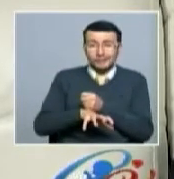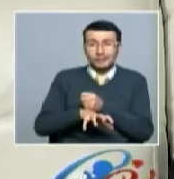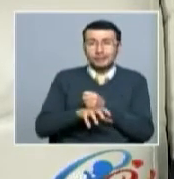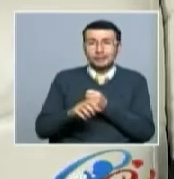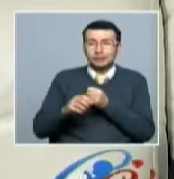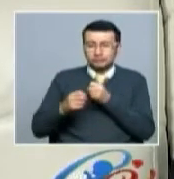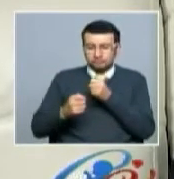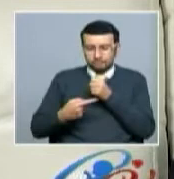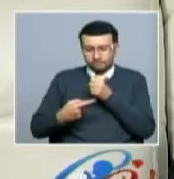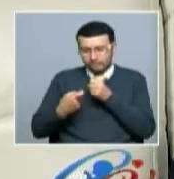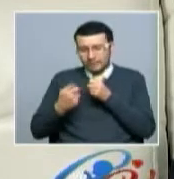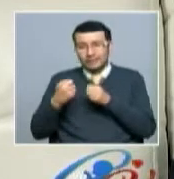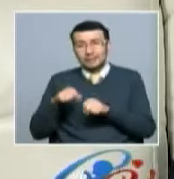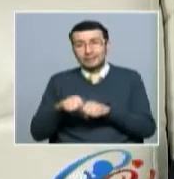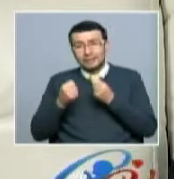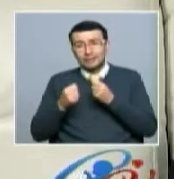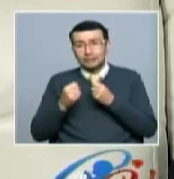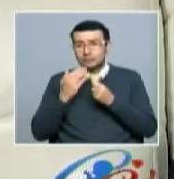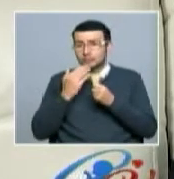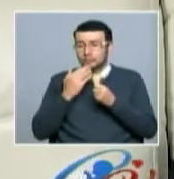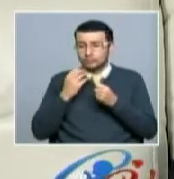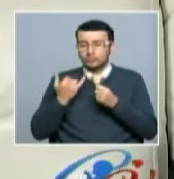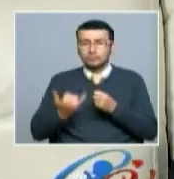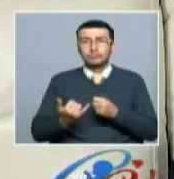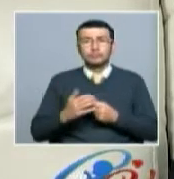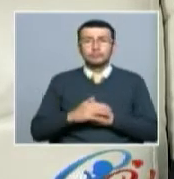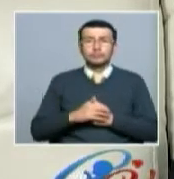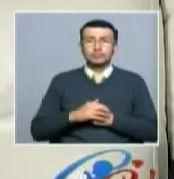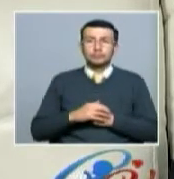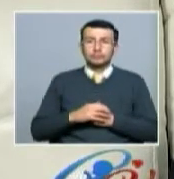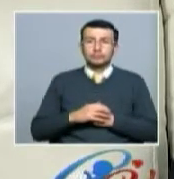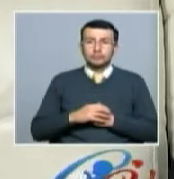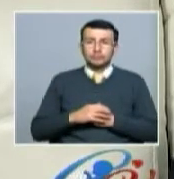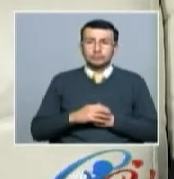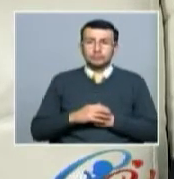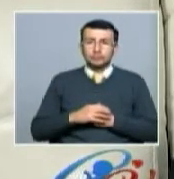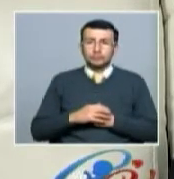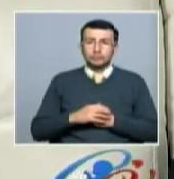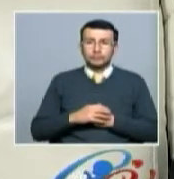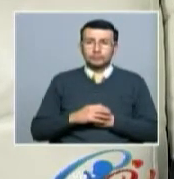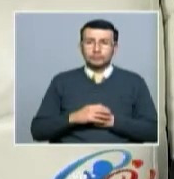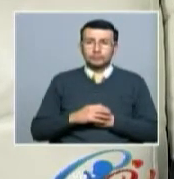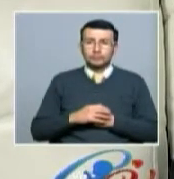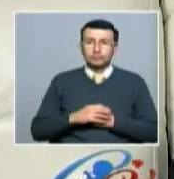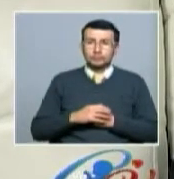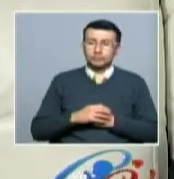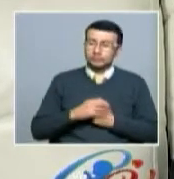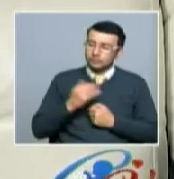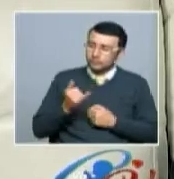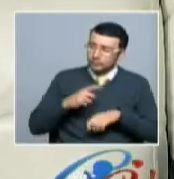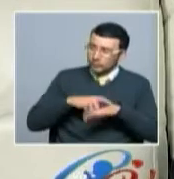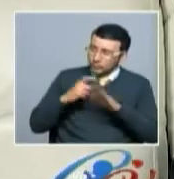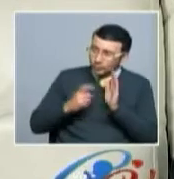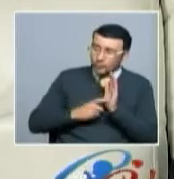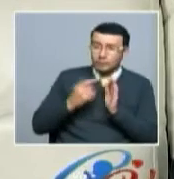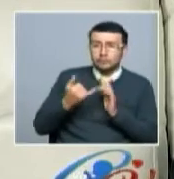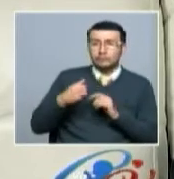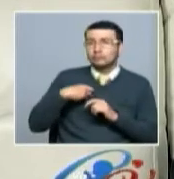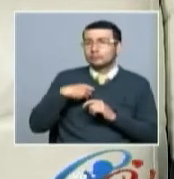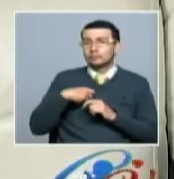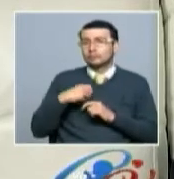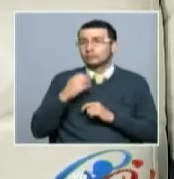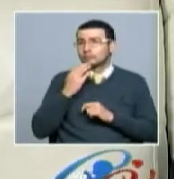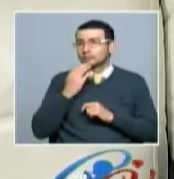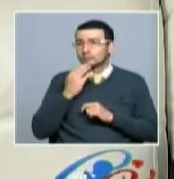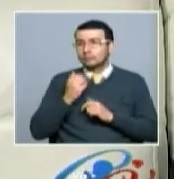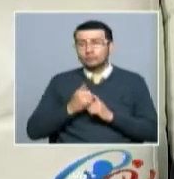especialmente en las ramas nerviosas que tienen relación directa con los nervios. Así, por ejemplo, cuando